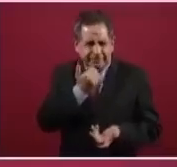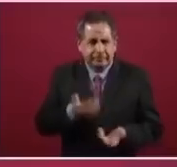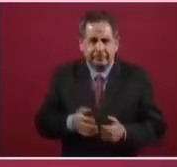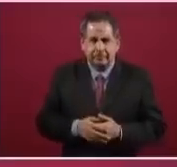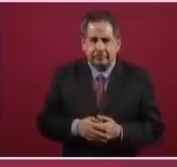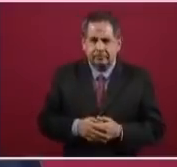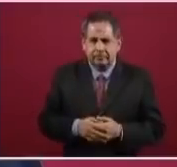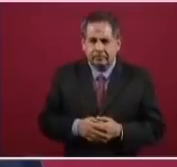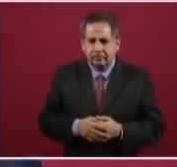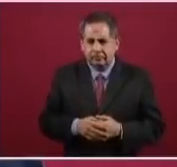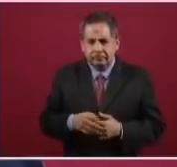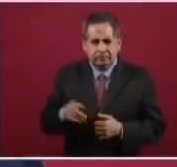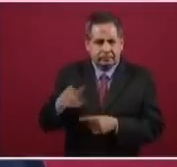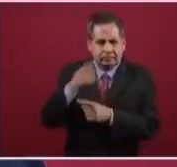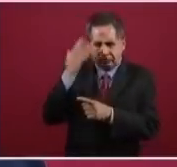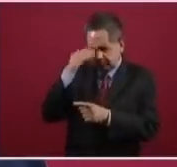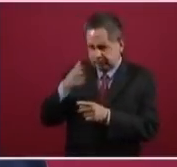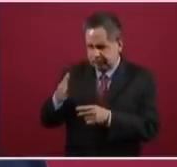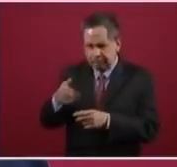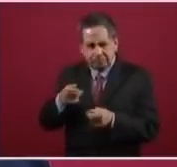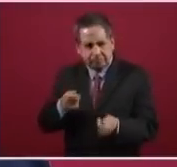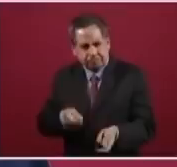aunque sepan pescar